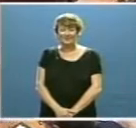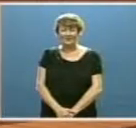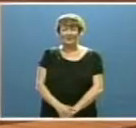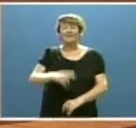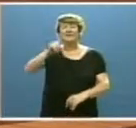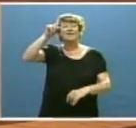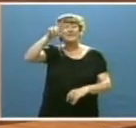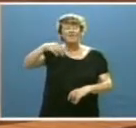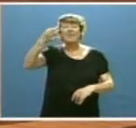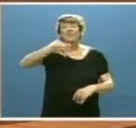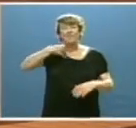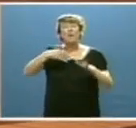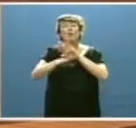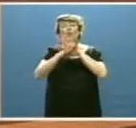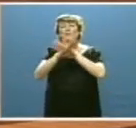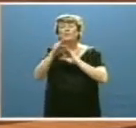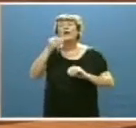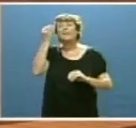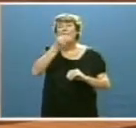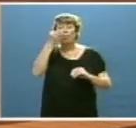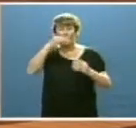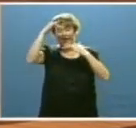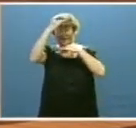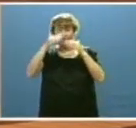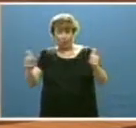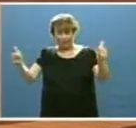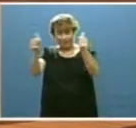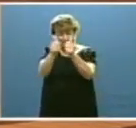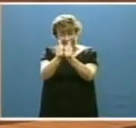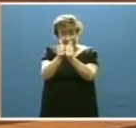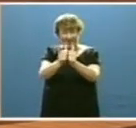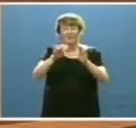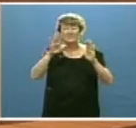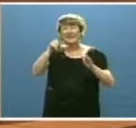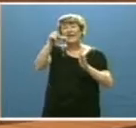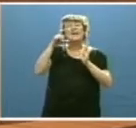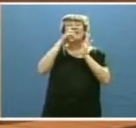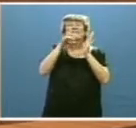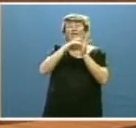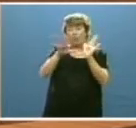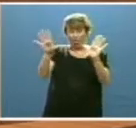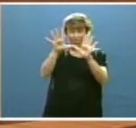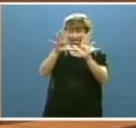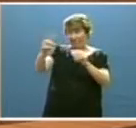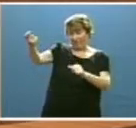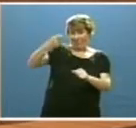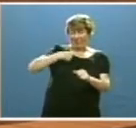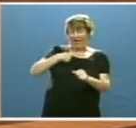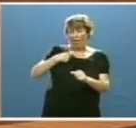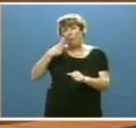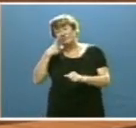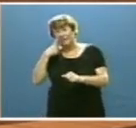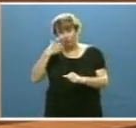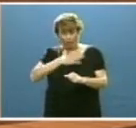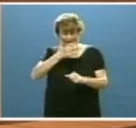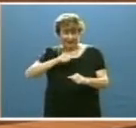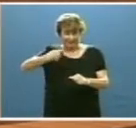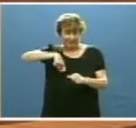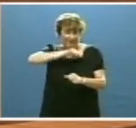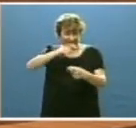también debemos seguir mejorando la atención a la dependencia' pese a esa calificación de 10 que nos otorga el observatorio estatal